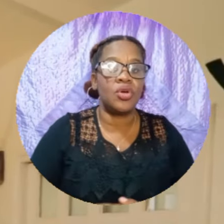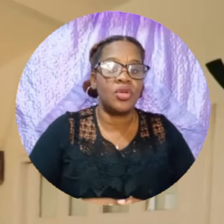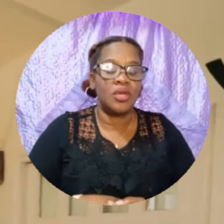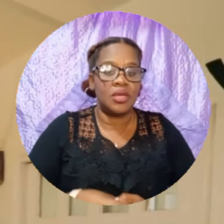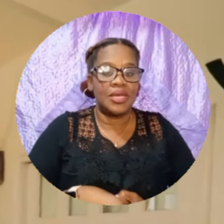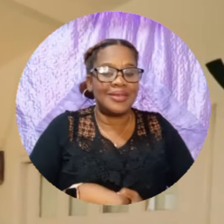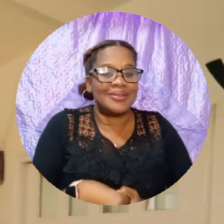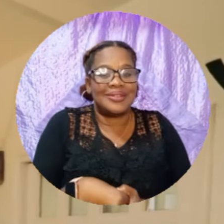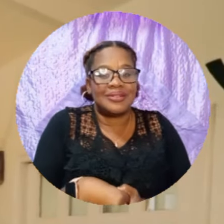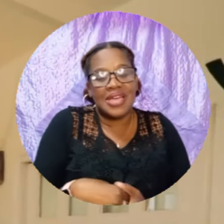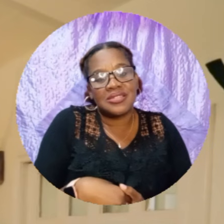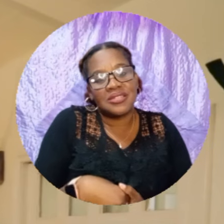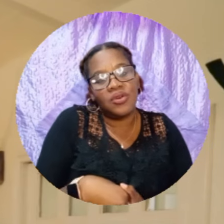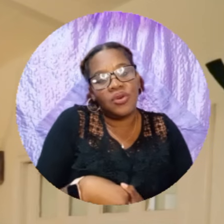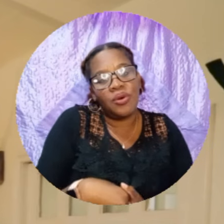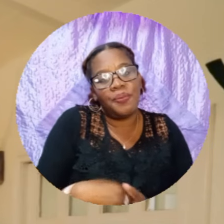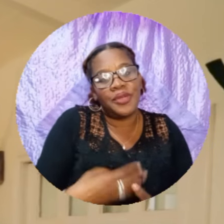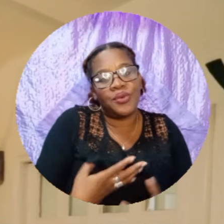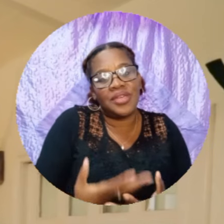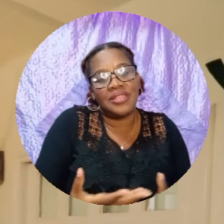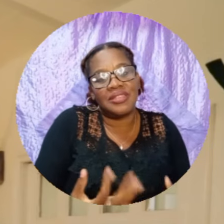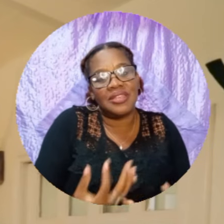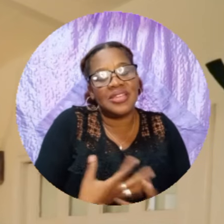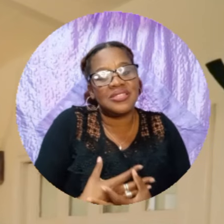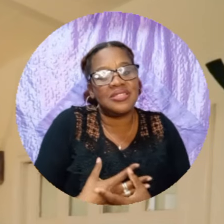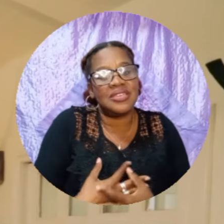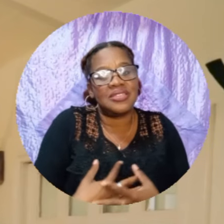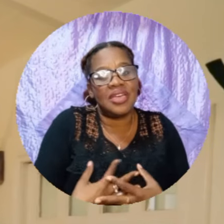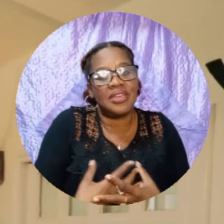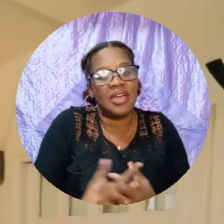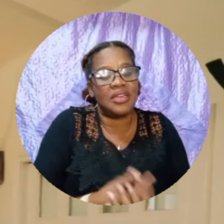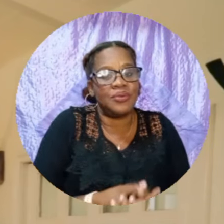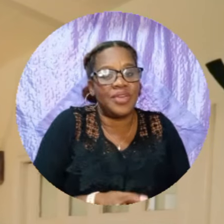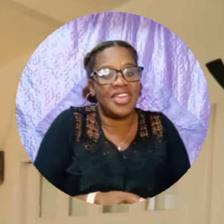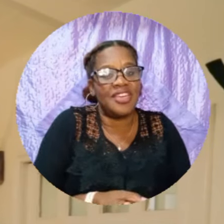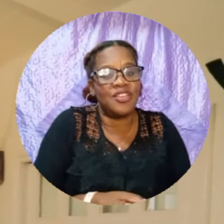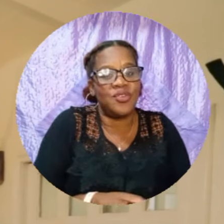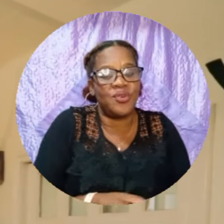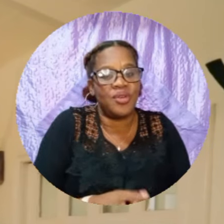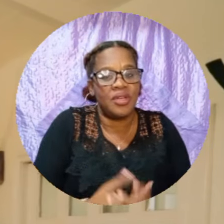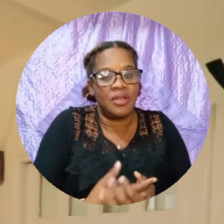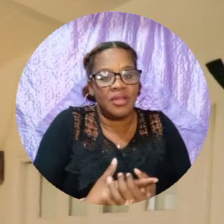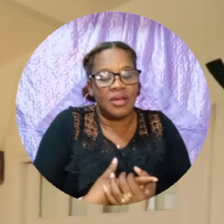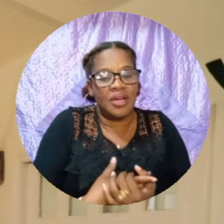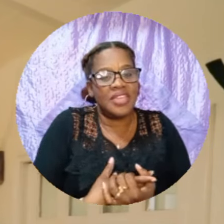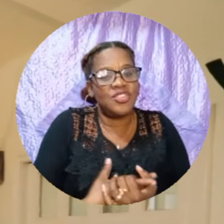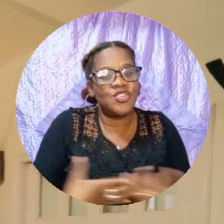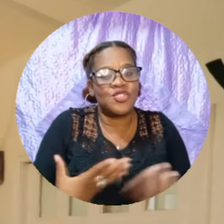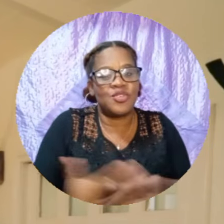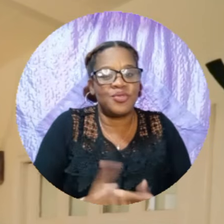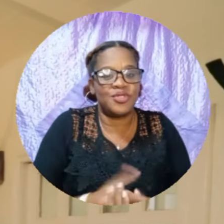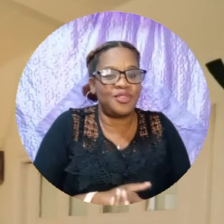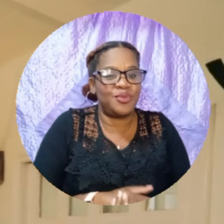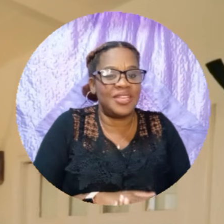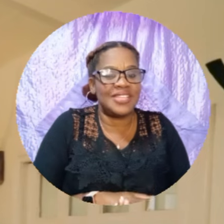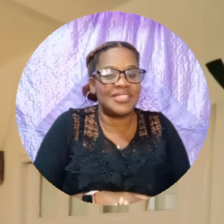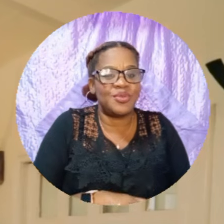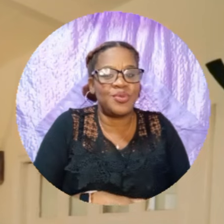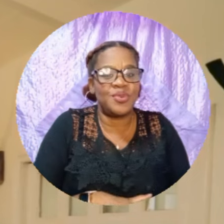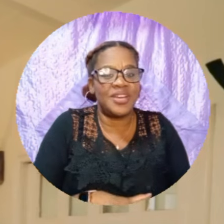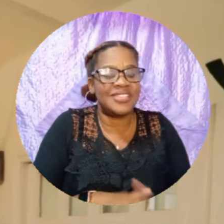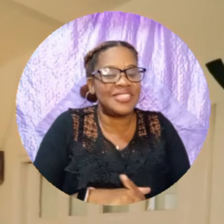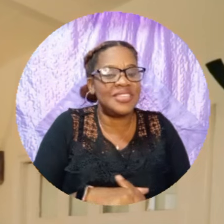diseño clásico, pero que te dan así ese aire caribeño. Ay, Dios, como si